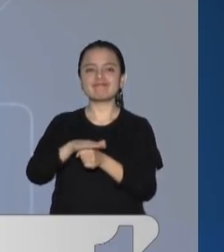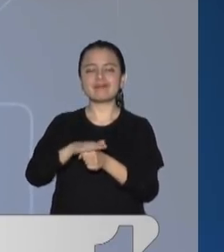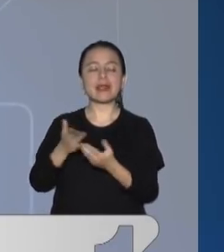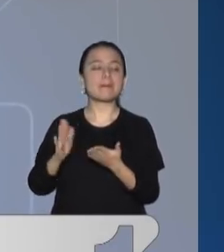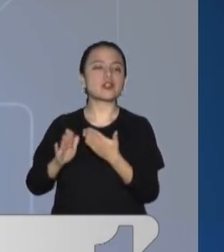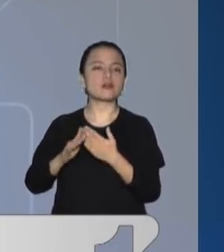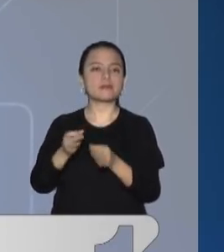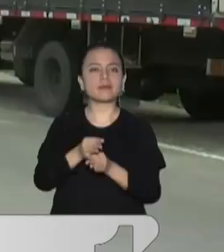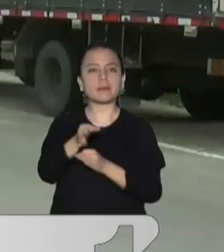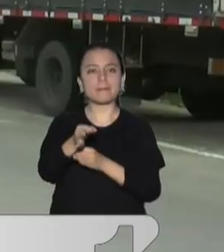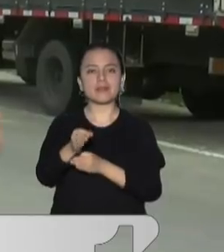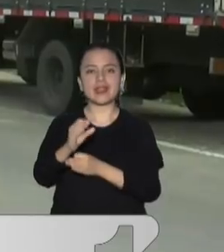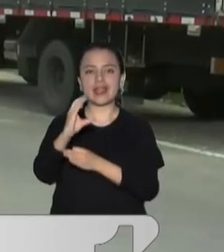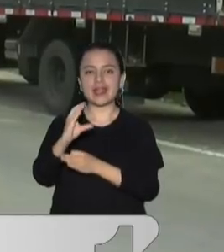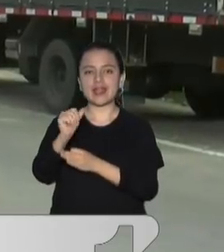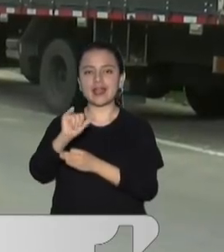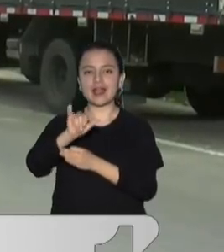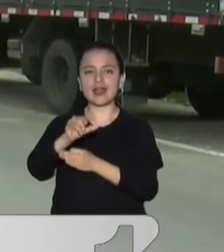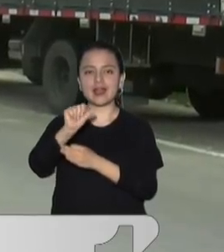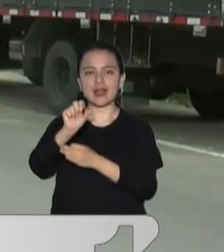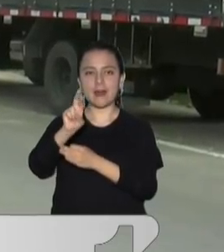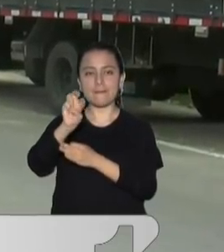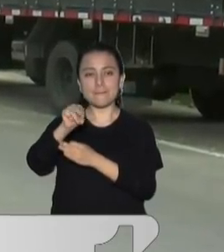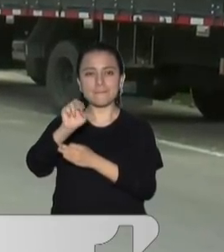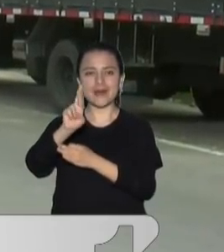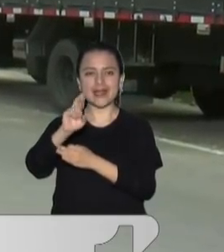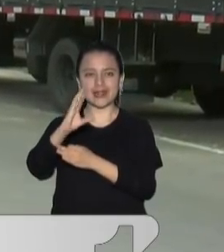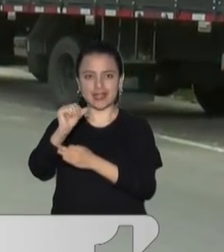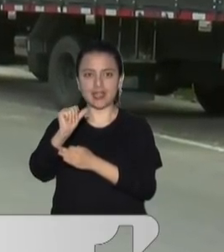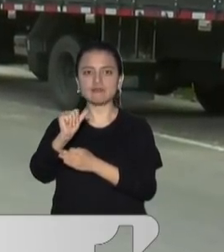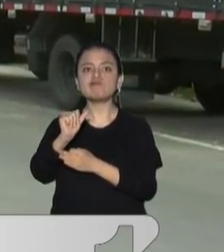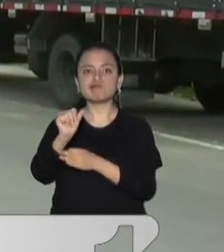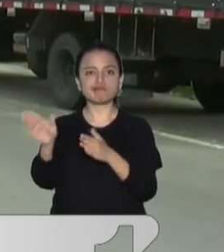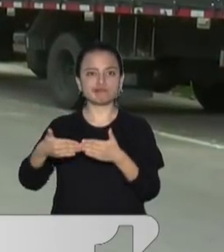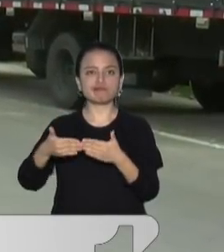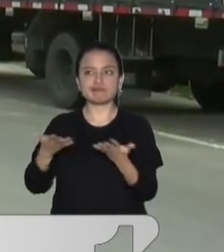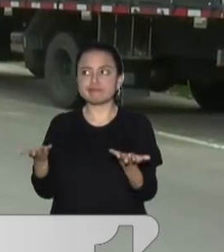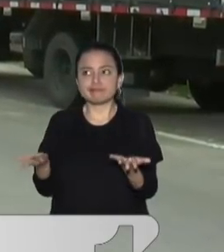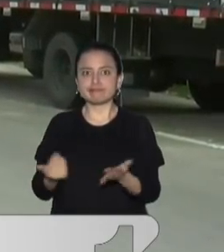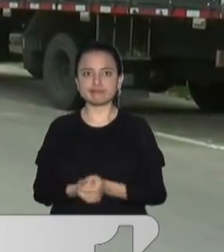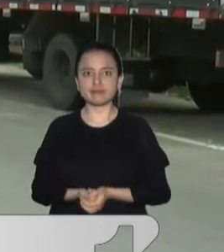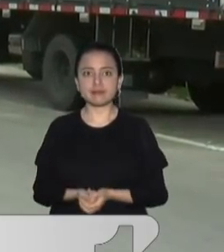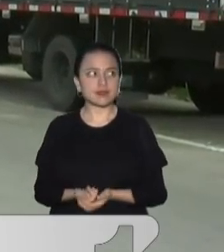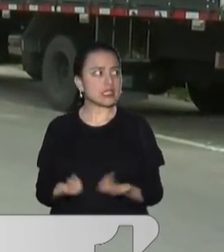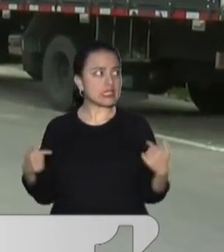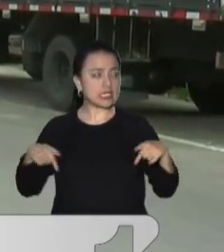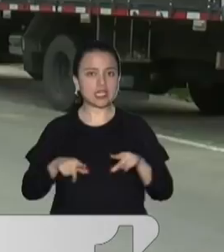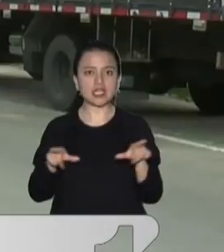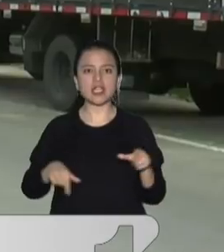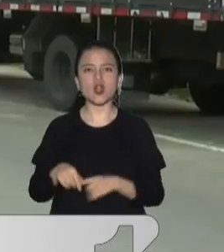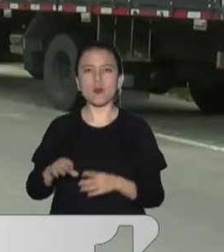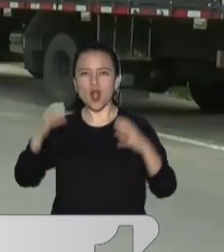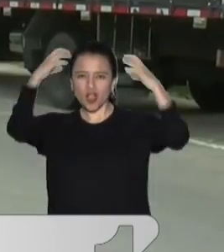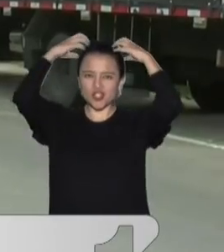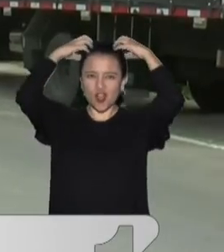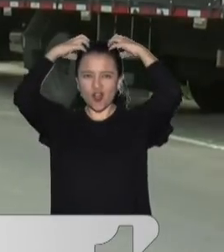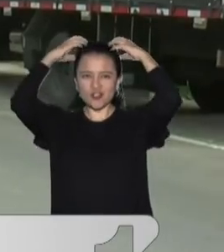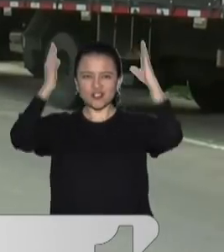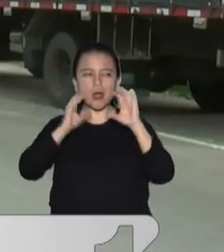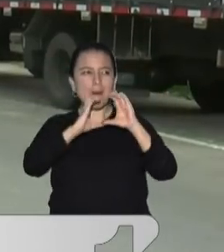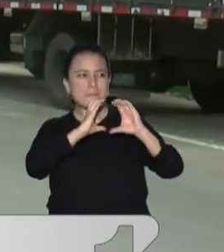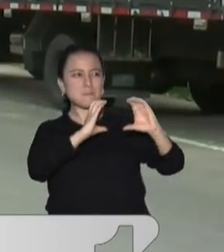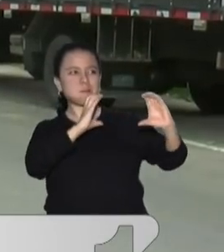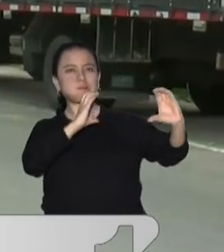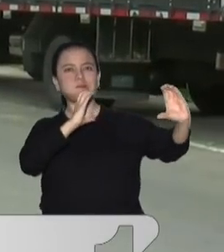también impide el paso de vehículos entre el centro y el occidente colombiano. Y acá donde nos encontramos, en el punto conocido como Los Osos, en el sector del Boquerón,